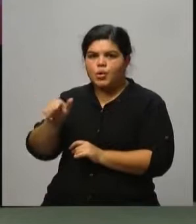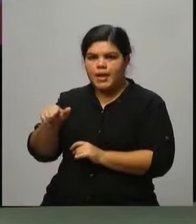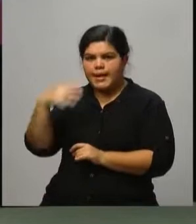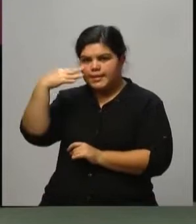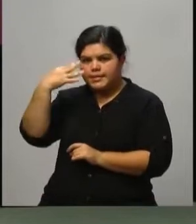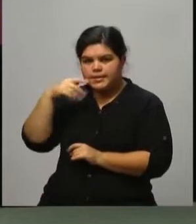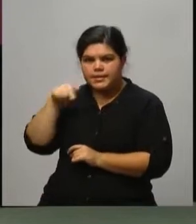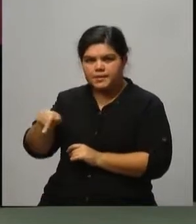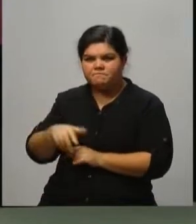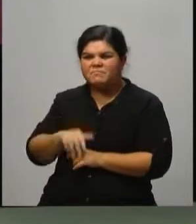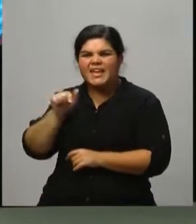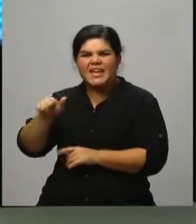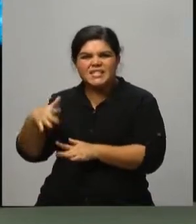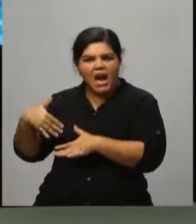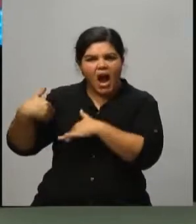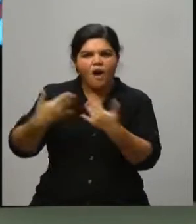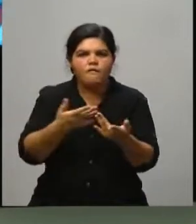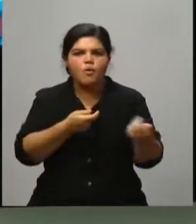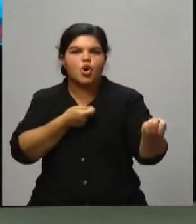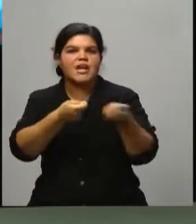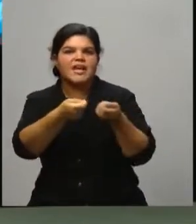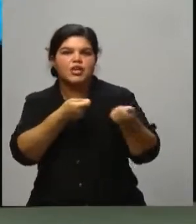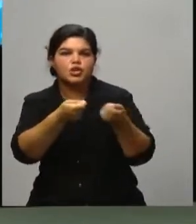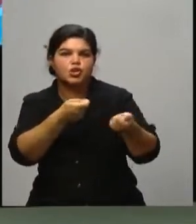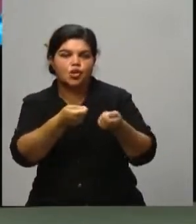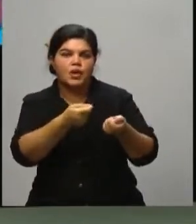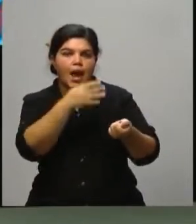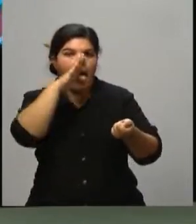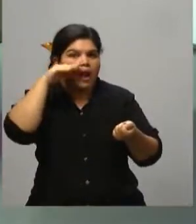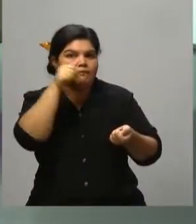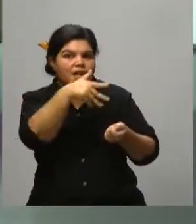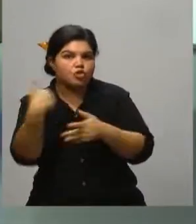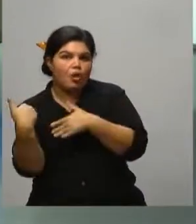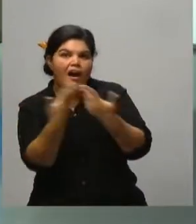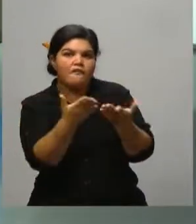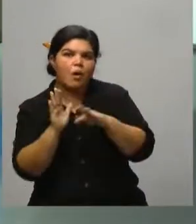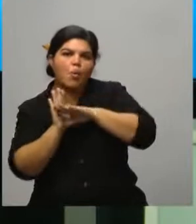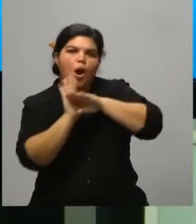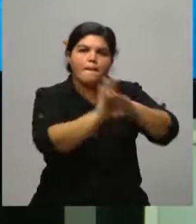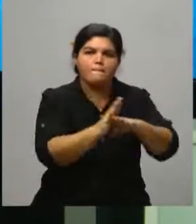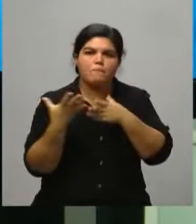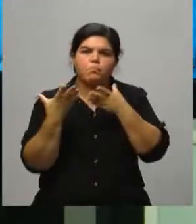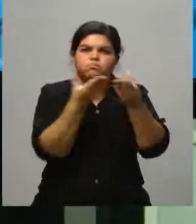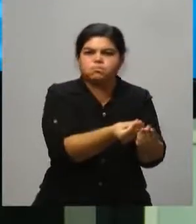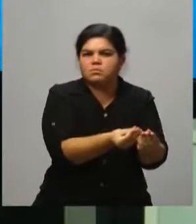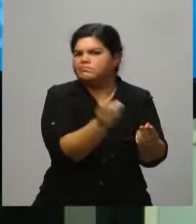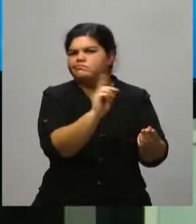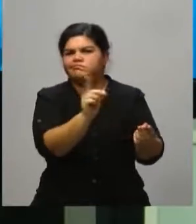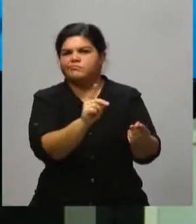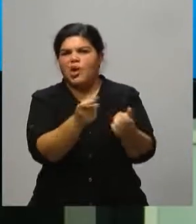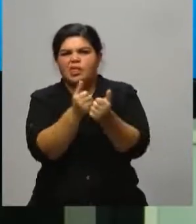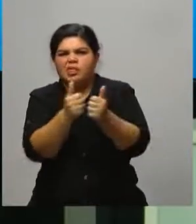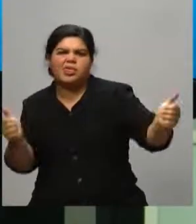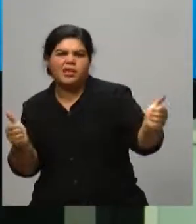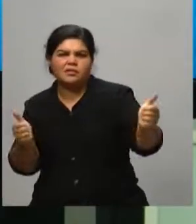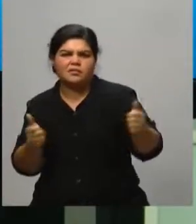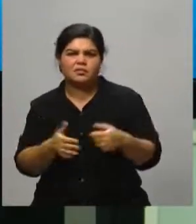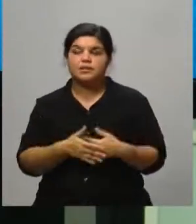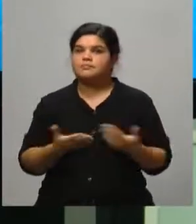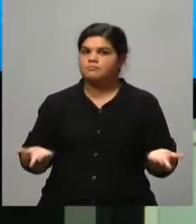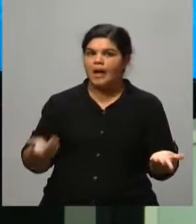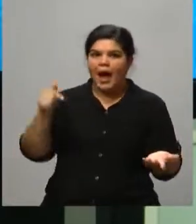a veces se tienen que mantener al margen y con un rol muy secundario, por